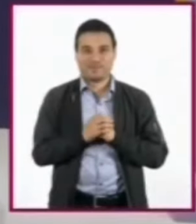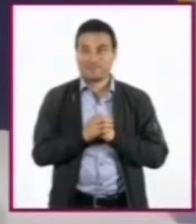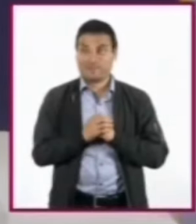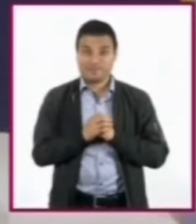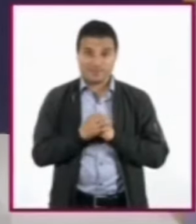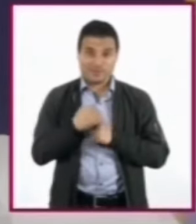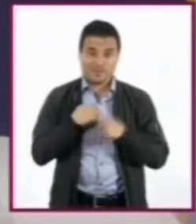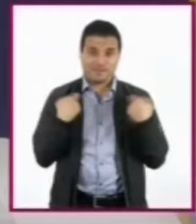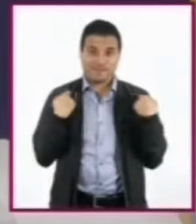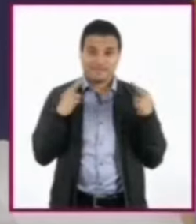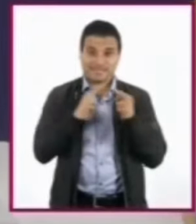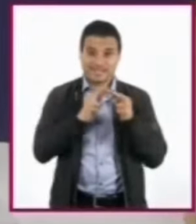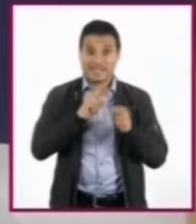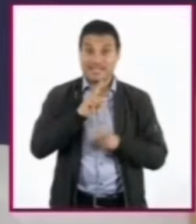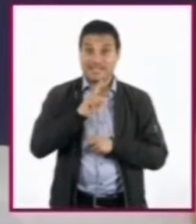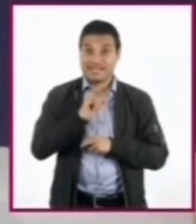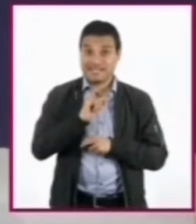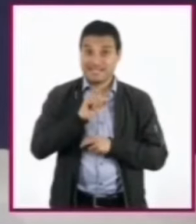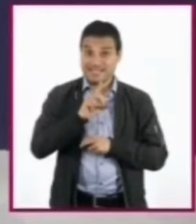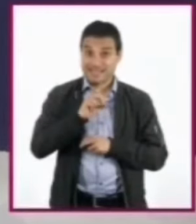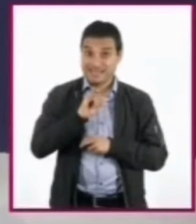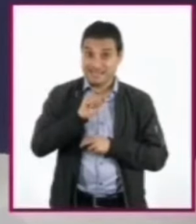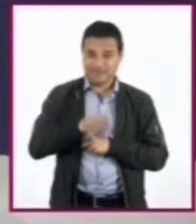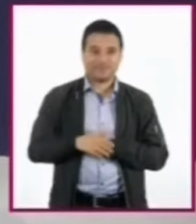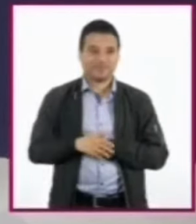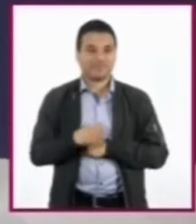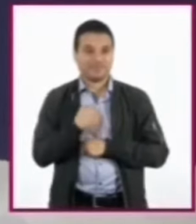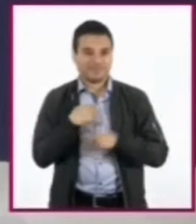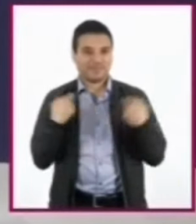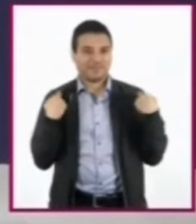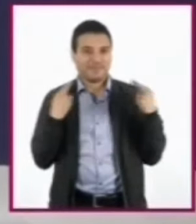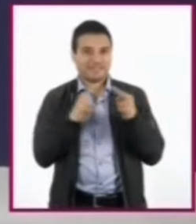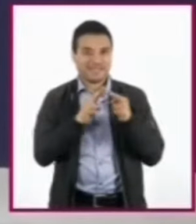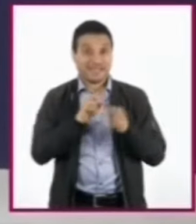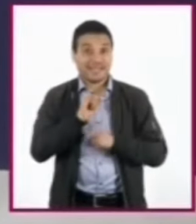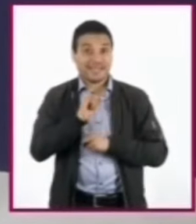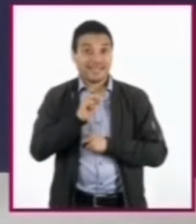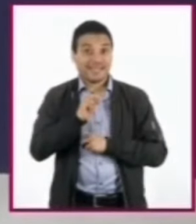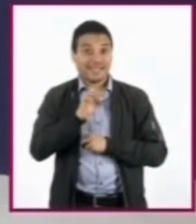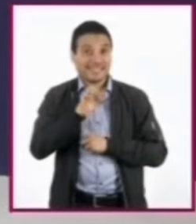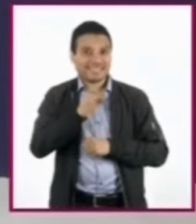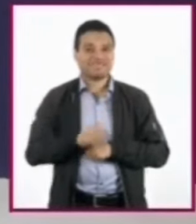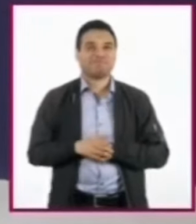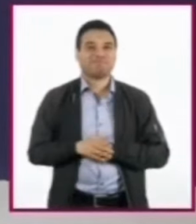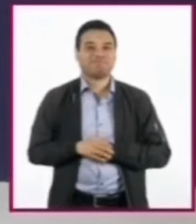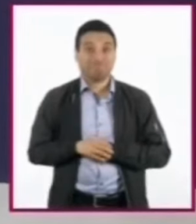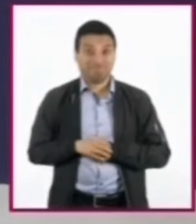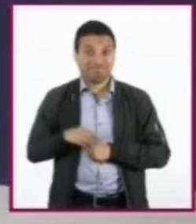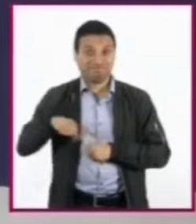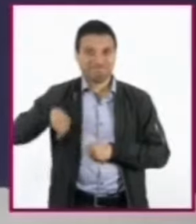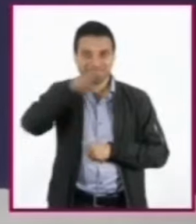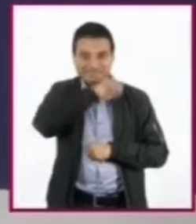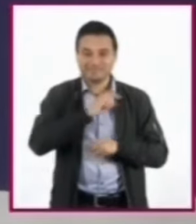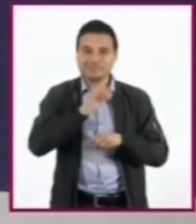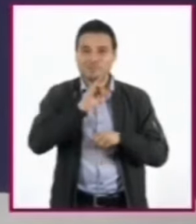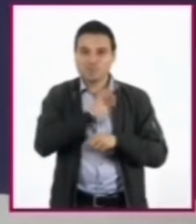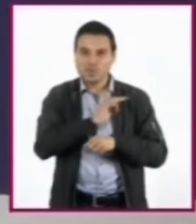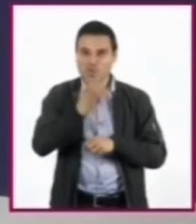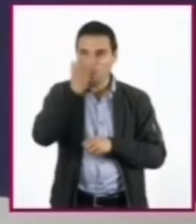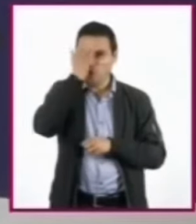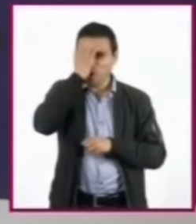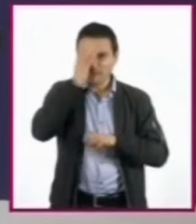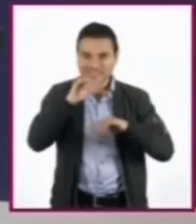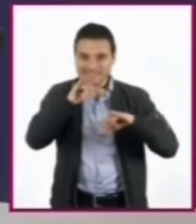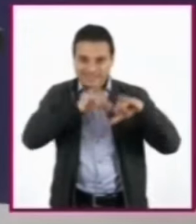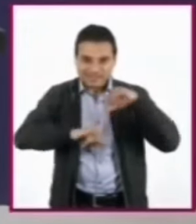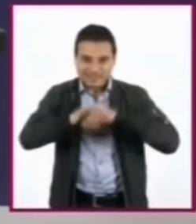la profesora Lidia Ramírez Cruz e Inés Elizabeth Ambrosio Ramírez. Les invitamos a conocer más sobre el asombroso mundo de la